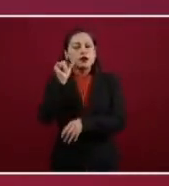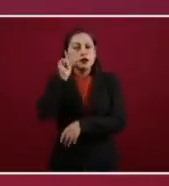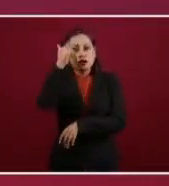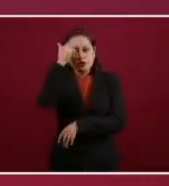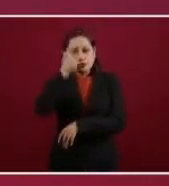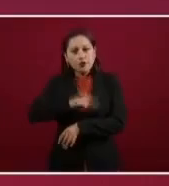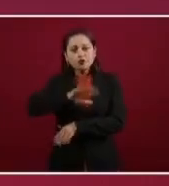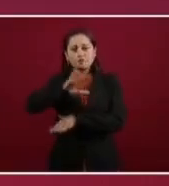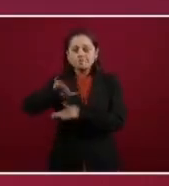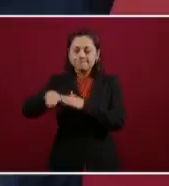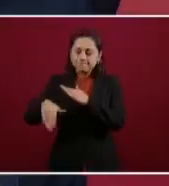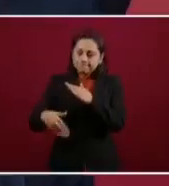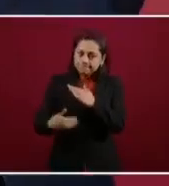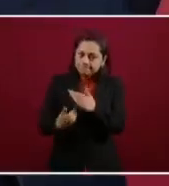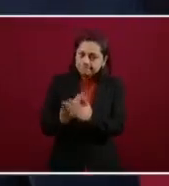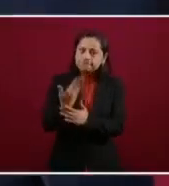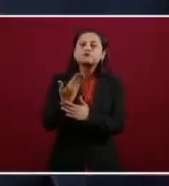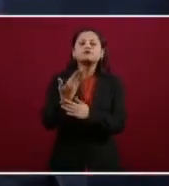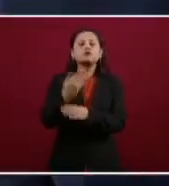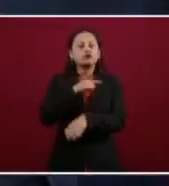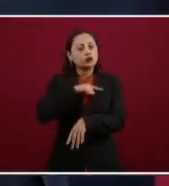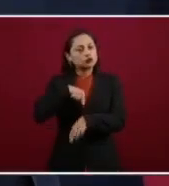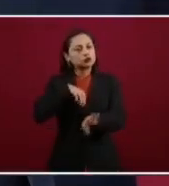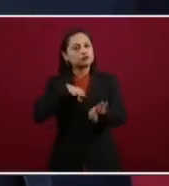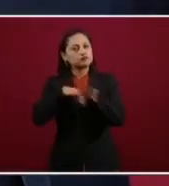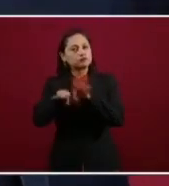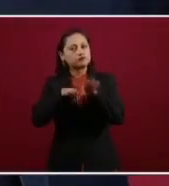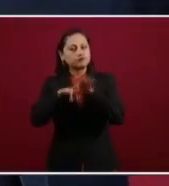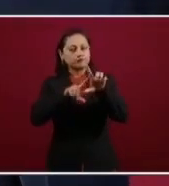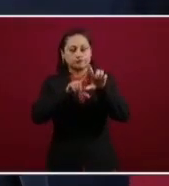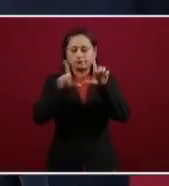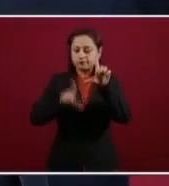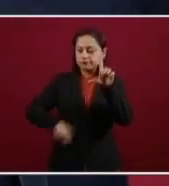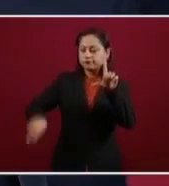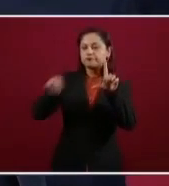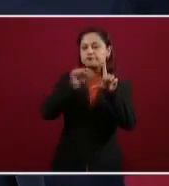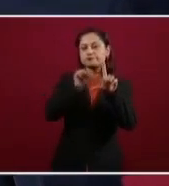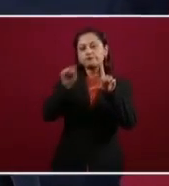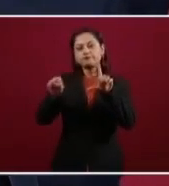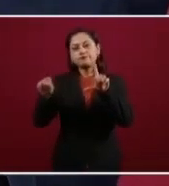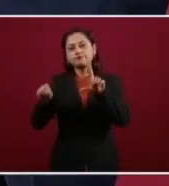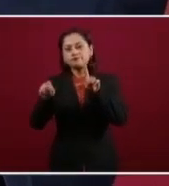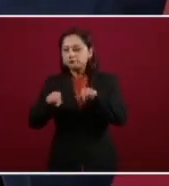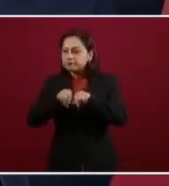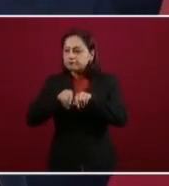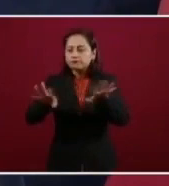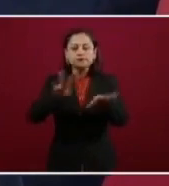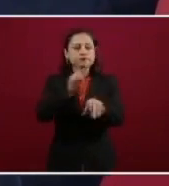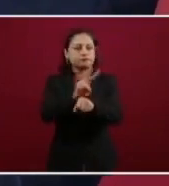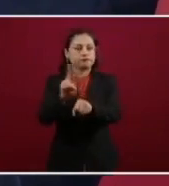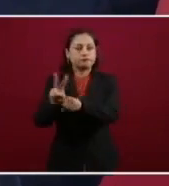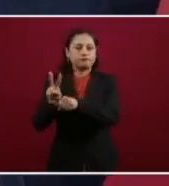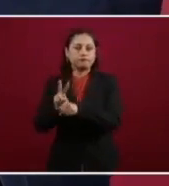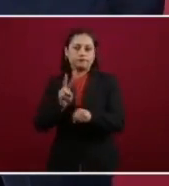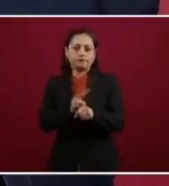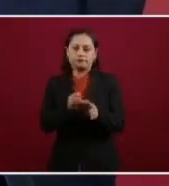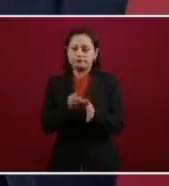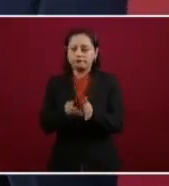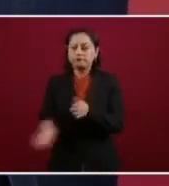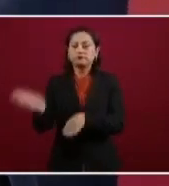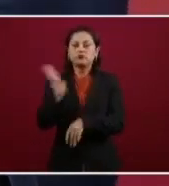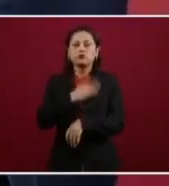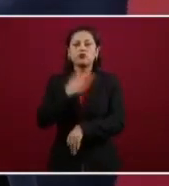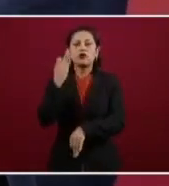estamos ya en todo el país supervisando el buen fin hasta el próximo